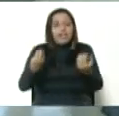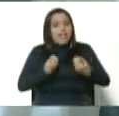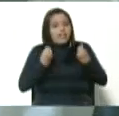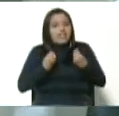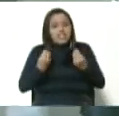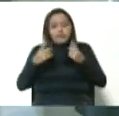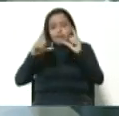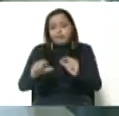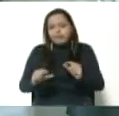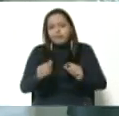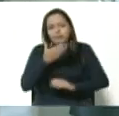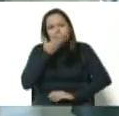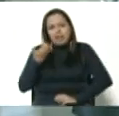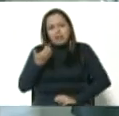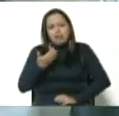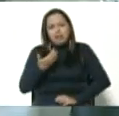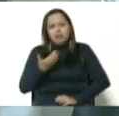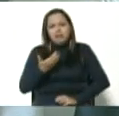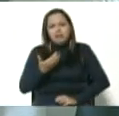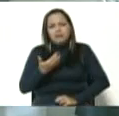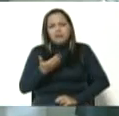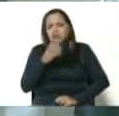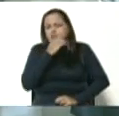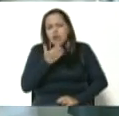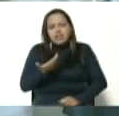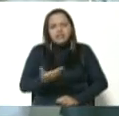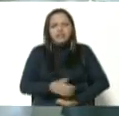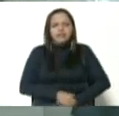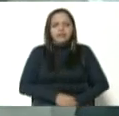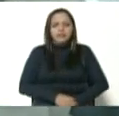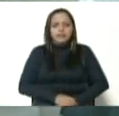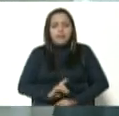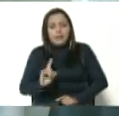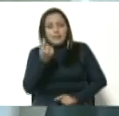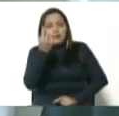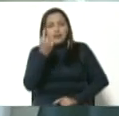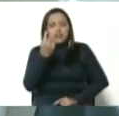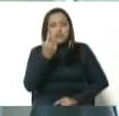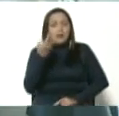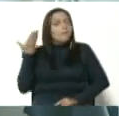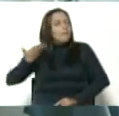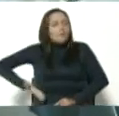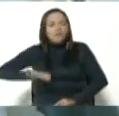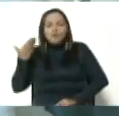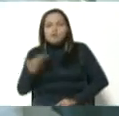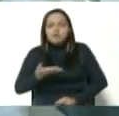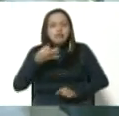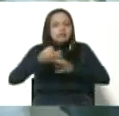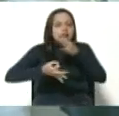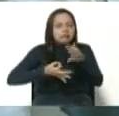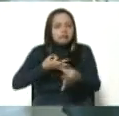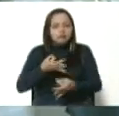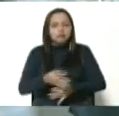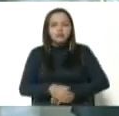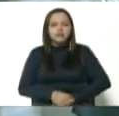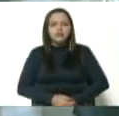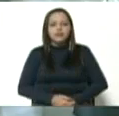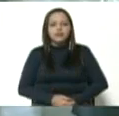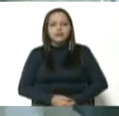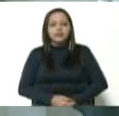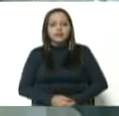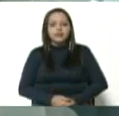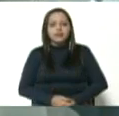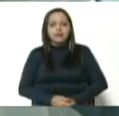todos nosotros. En primera instancia, es importantísimo señalar que desde el